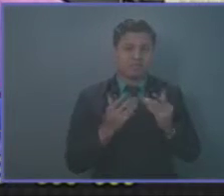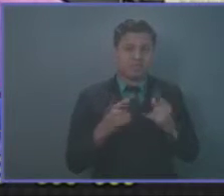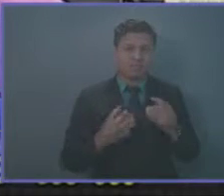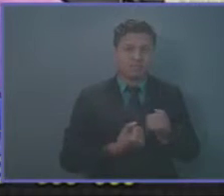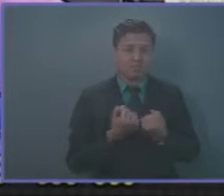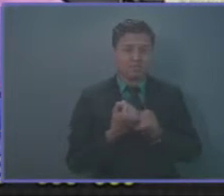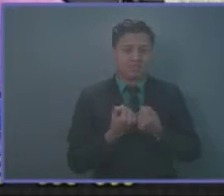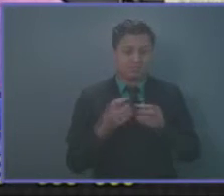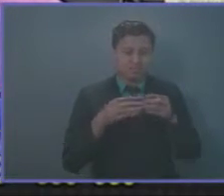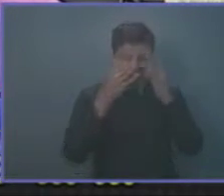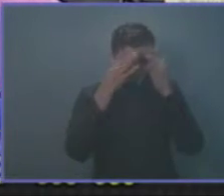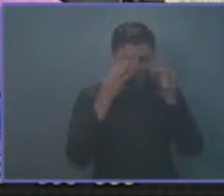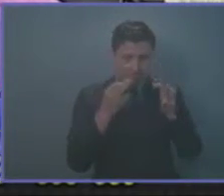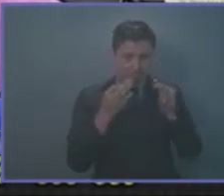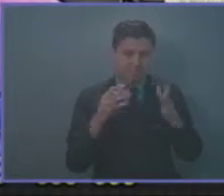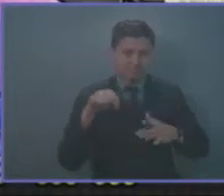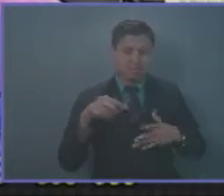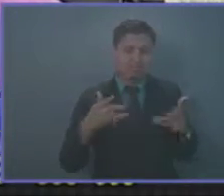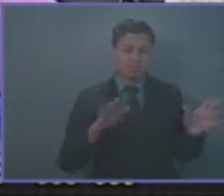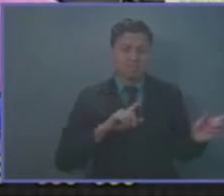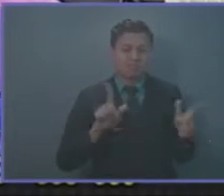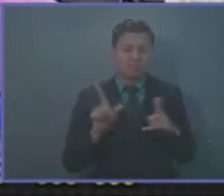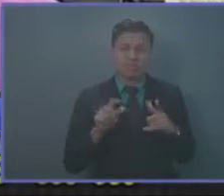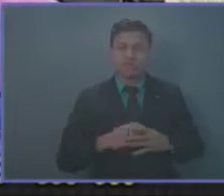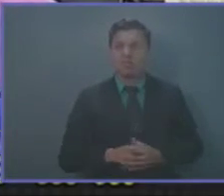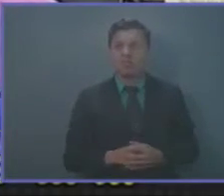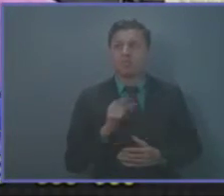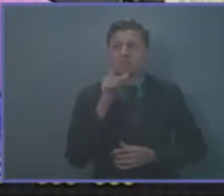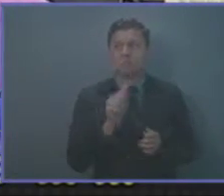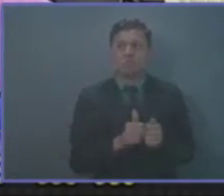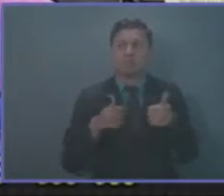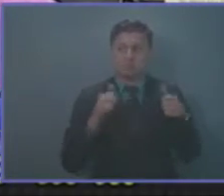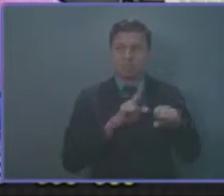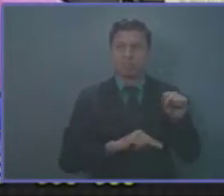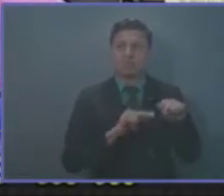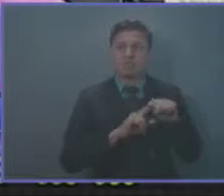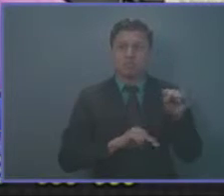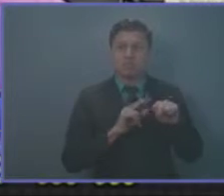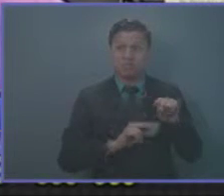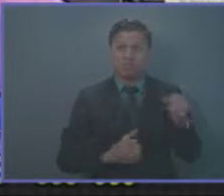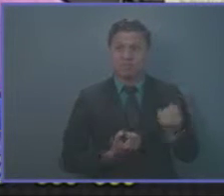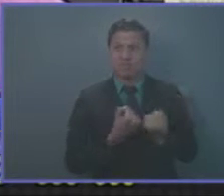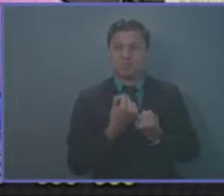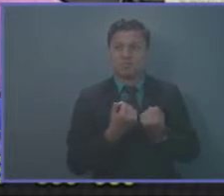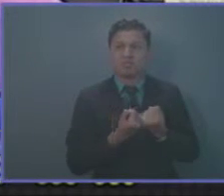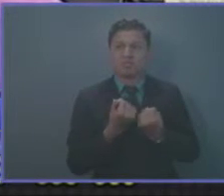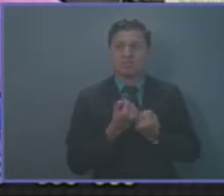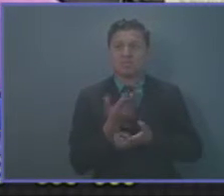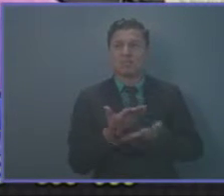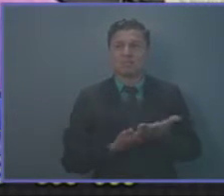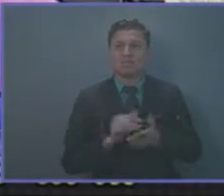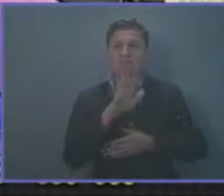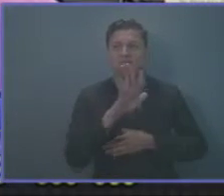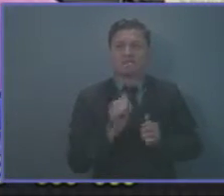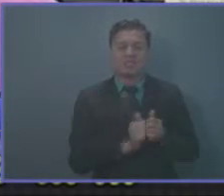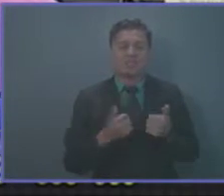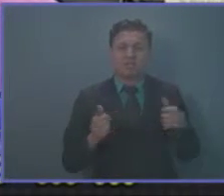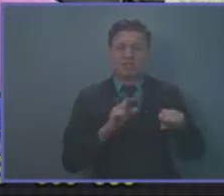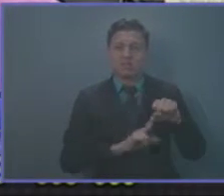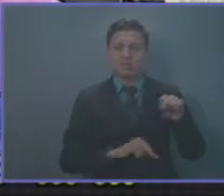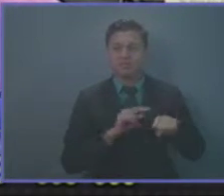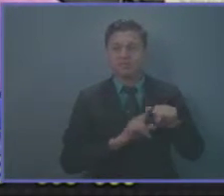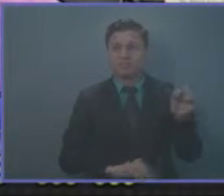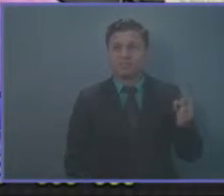este dictamen, porque aquí va en este $1 millón para completar este 5 millones que son necesarios